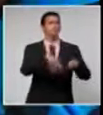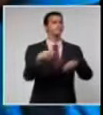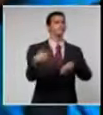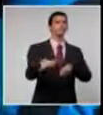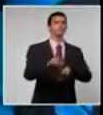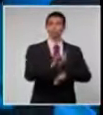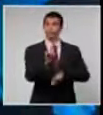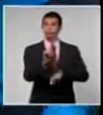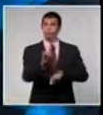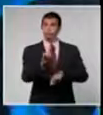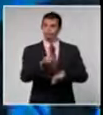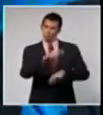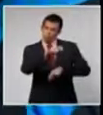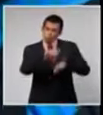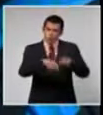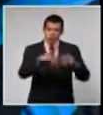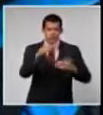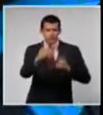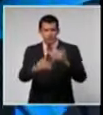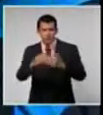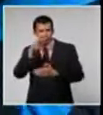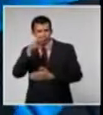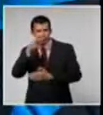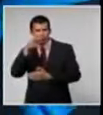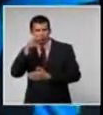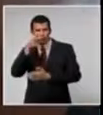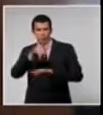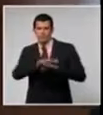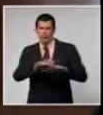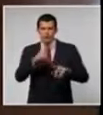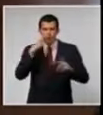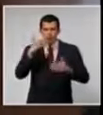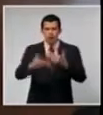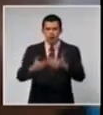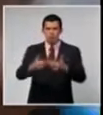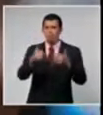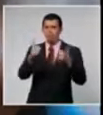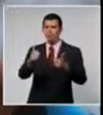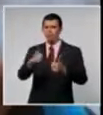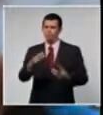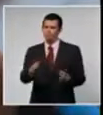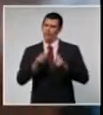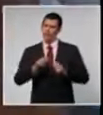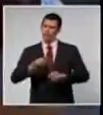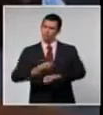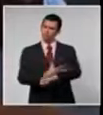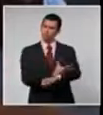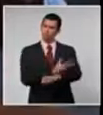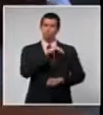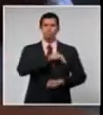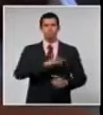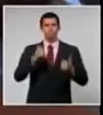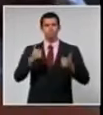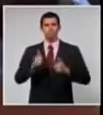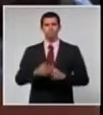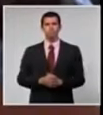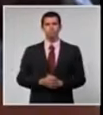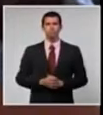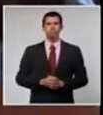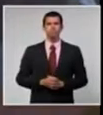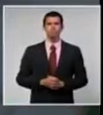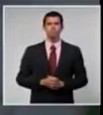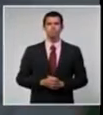Entre 16 pacientes ya operados satisfactoriamente en Granma, pudiera parecer que Maidela no es noticia. provincia, pero nos motivó la historia de esta